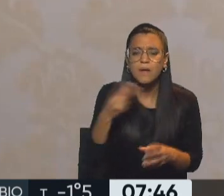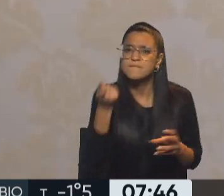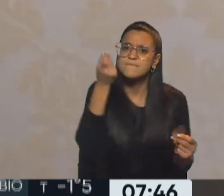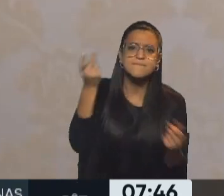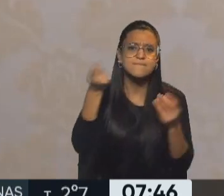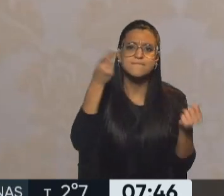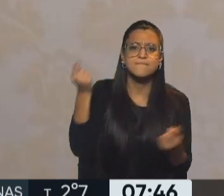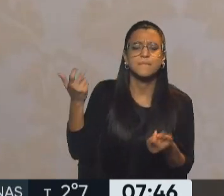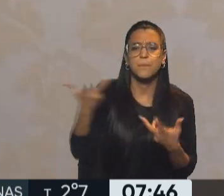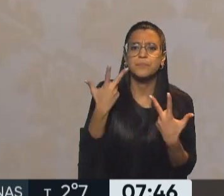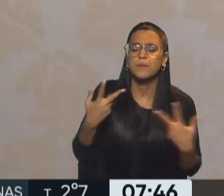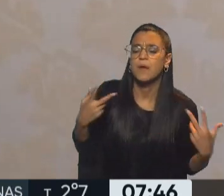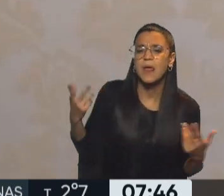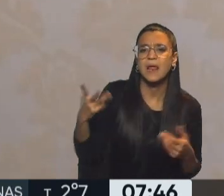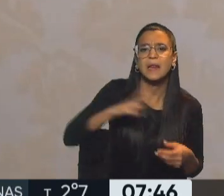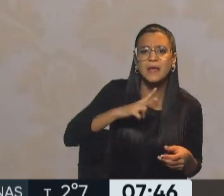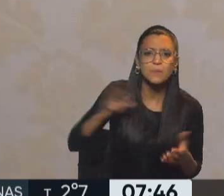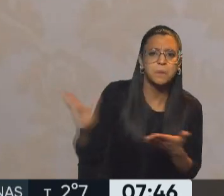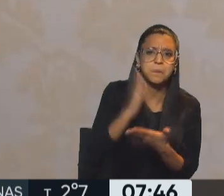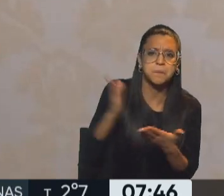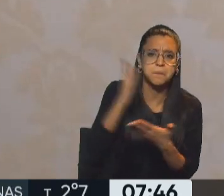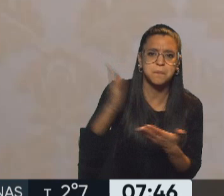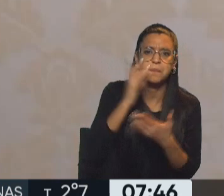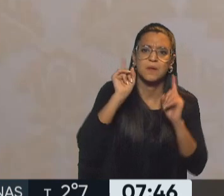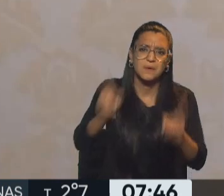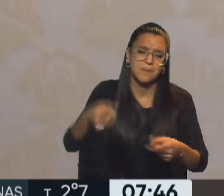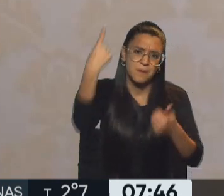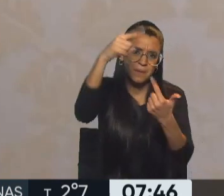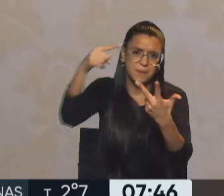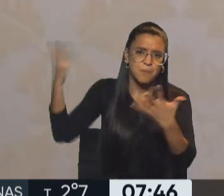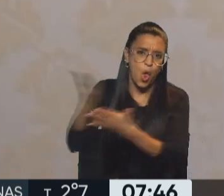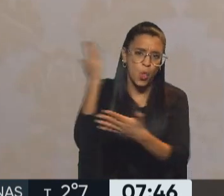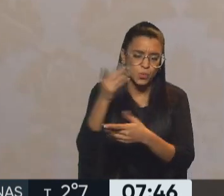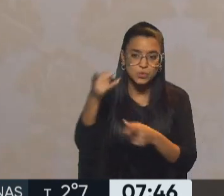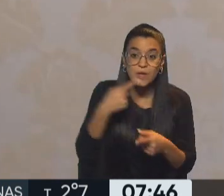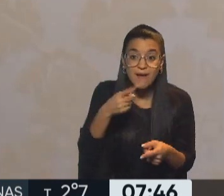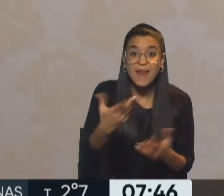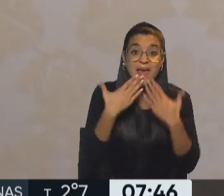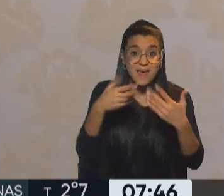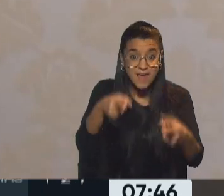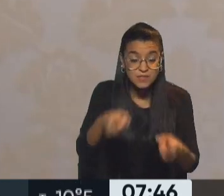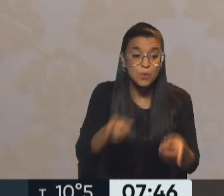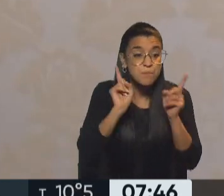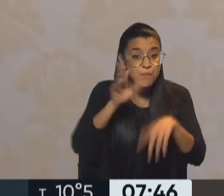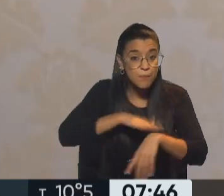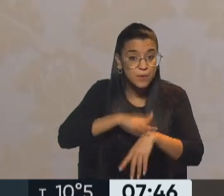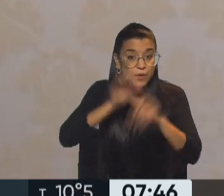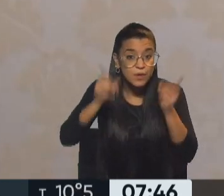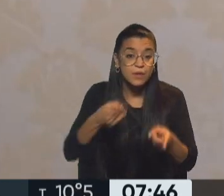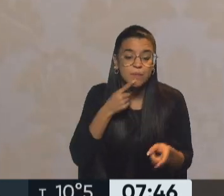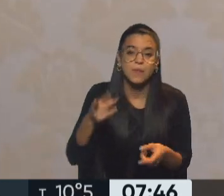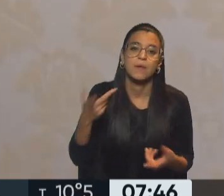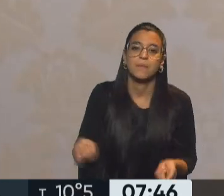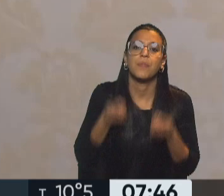producir riqueza y de diversificar la producción haciendo posible al mismo tiempo la